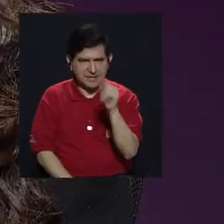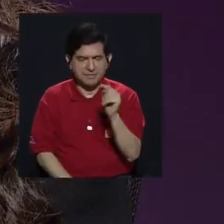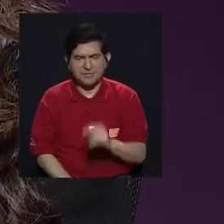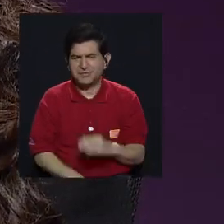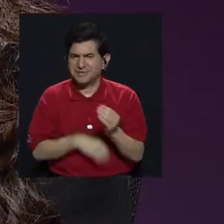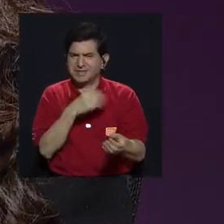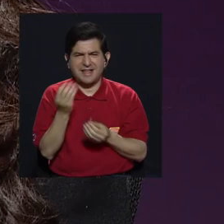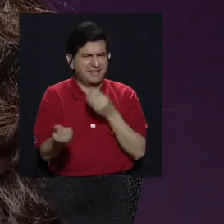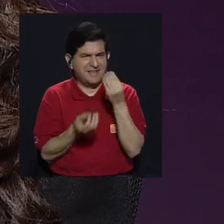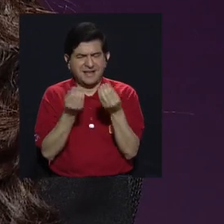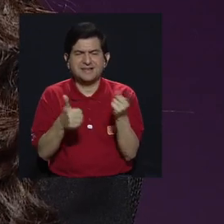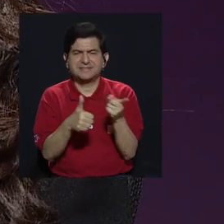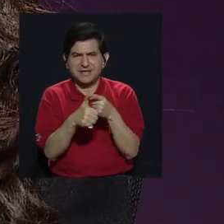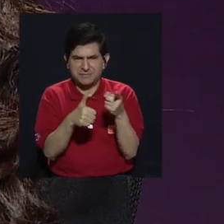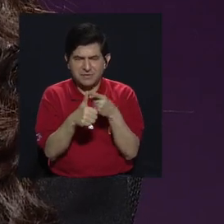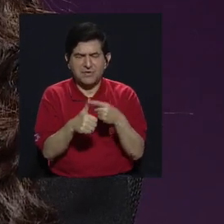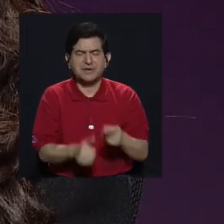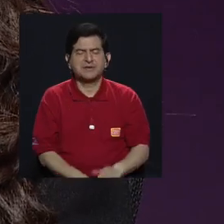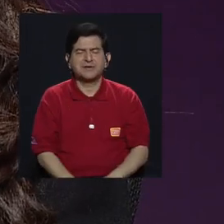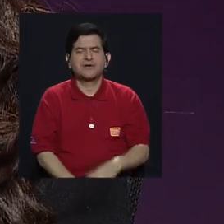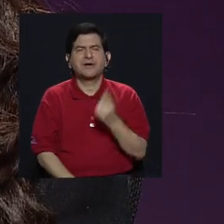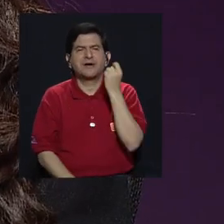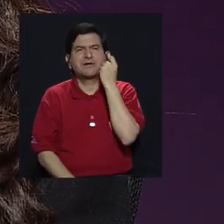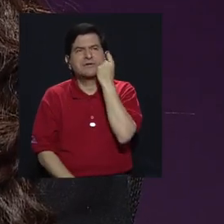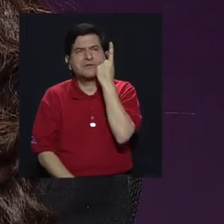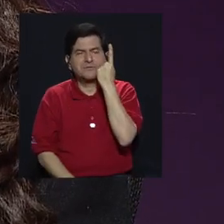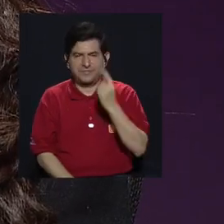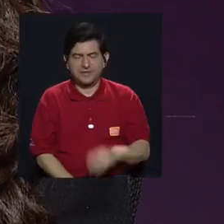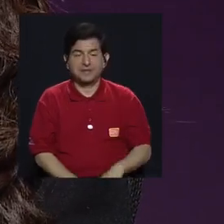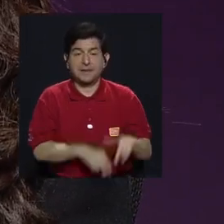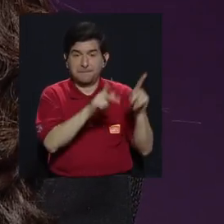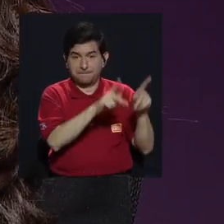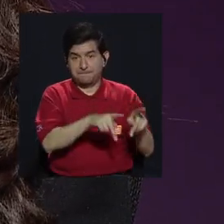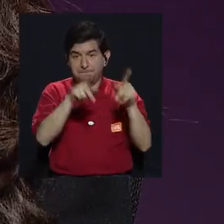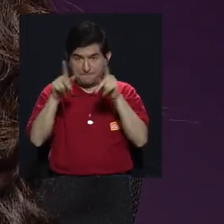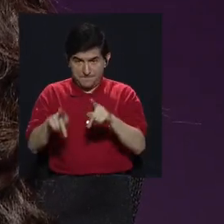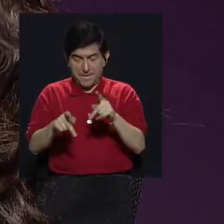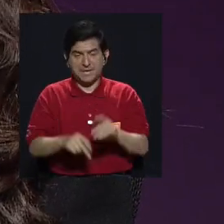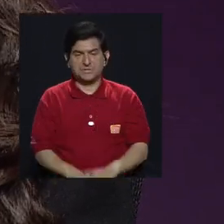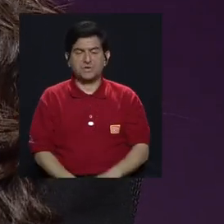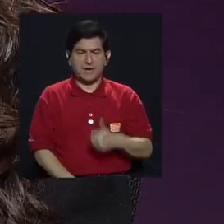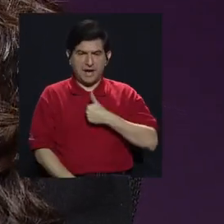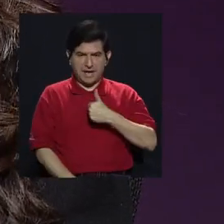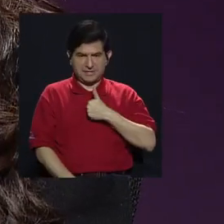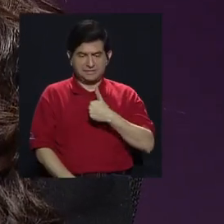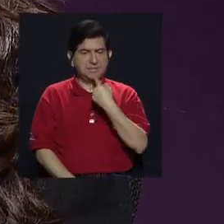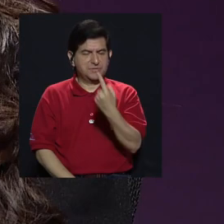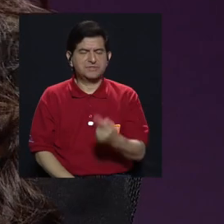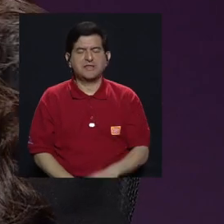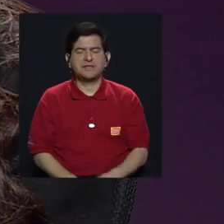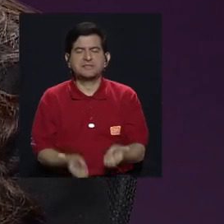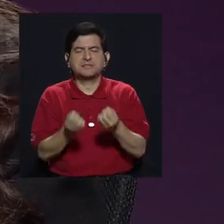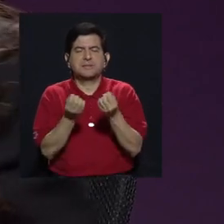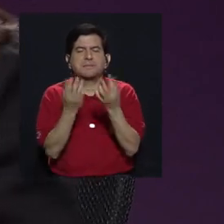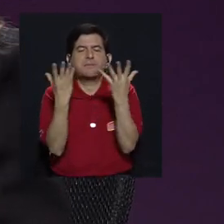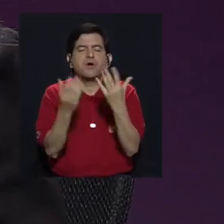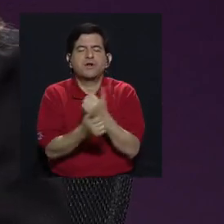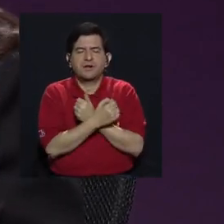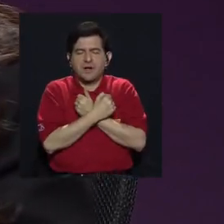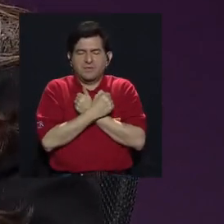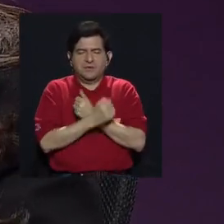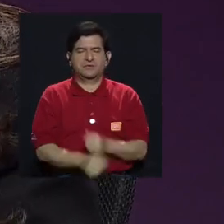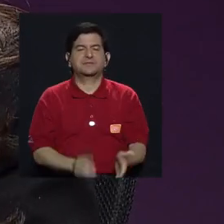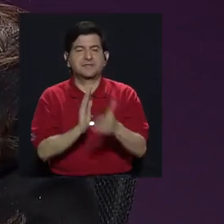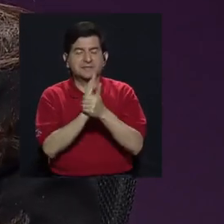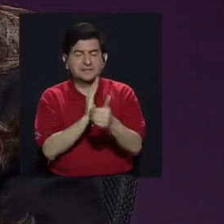pregunta, ¿cómo se hace? Primero, entender que las personas que se autodefinen como poliamorosas, lo que decía